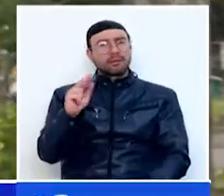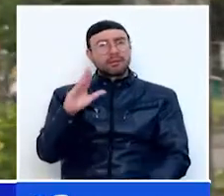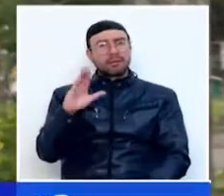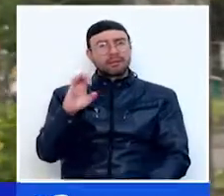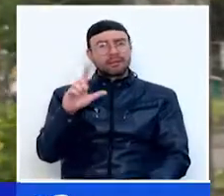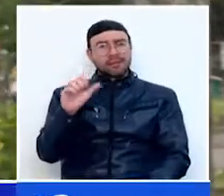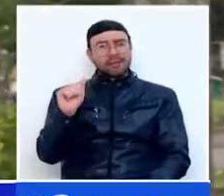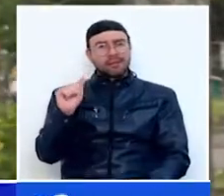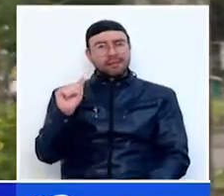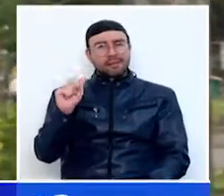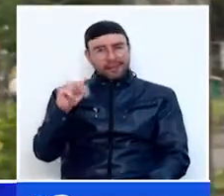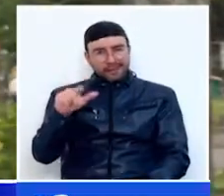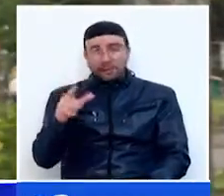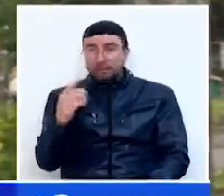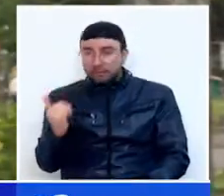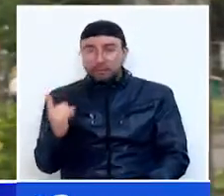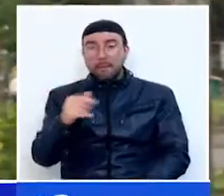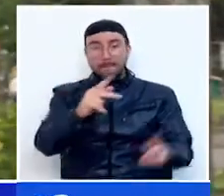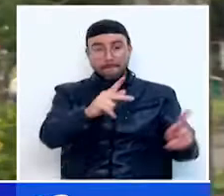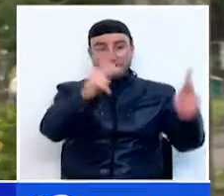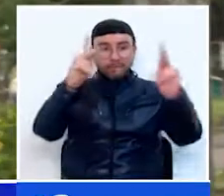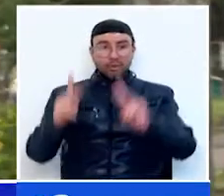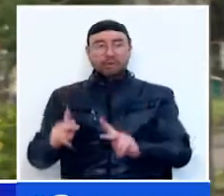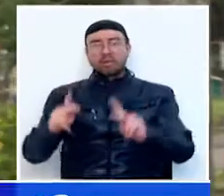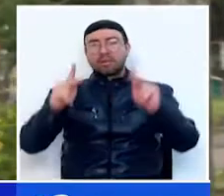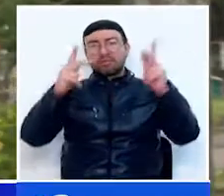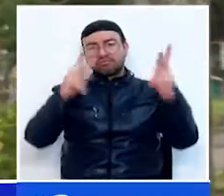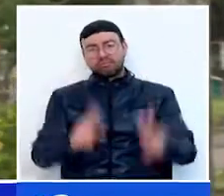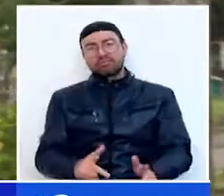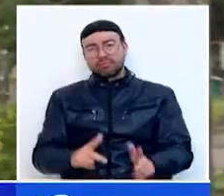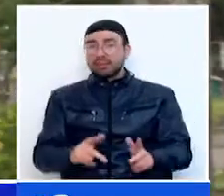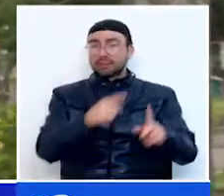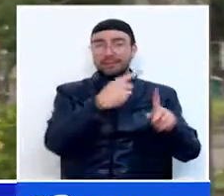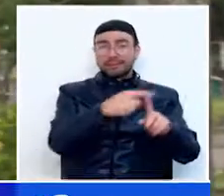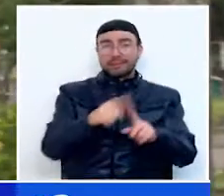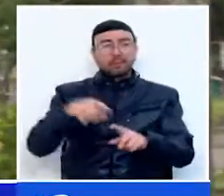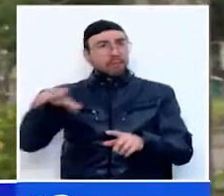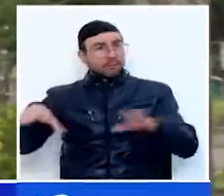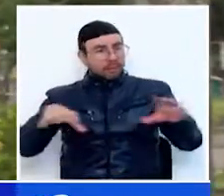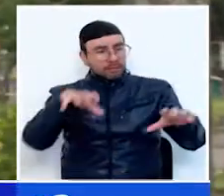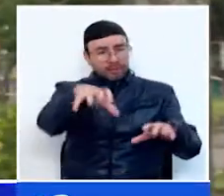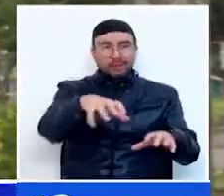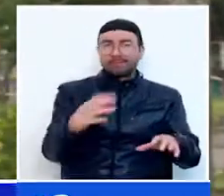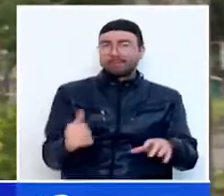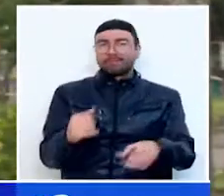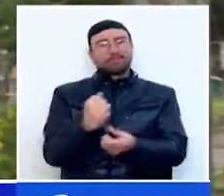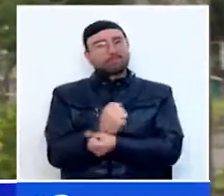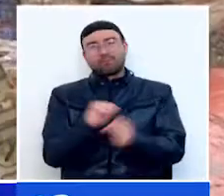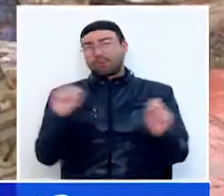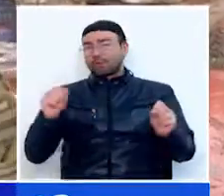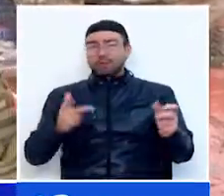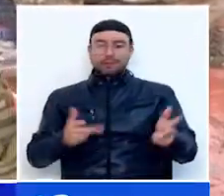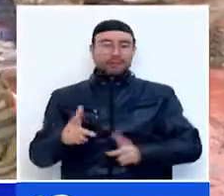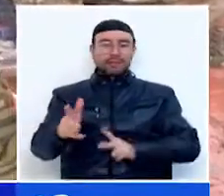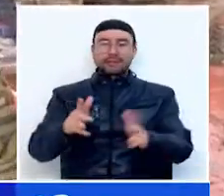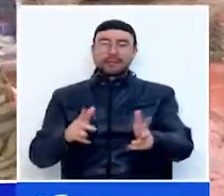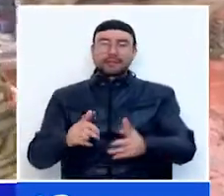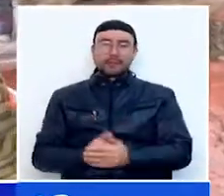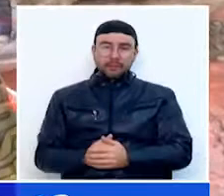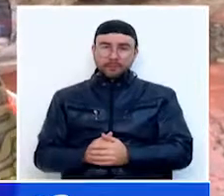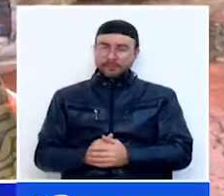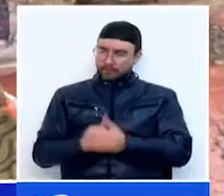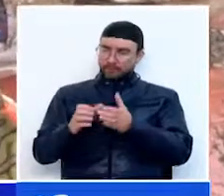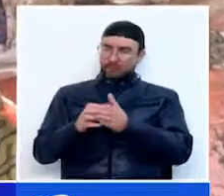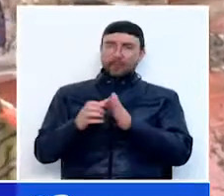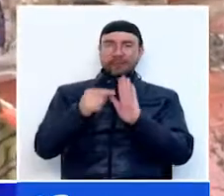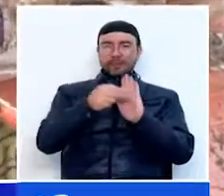tuvo caída, colapso de un puente vehicular y varios puntos críticos pues, que impiden la transitabilidad en esta zona. Según la Dirección de